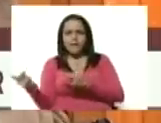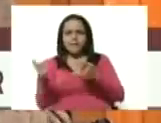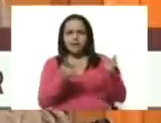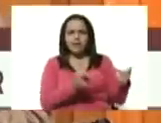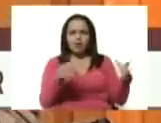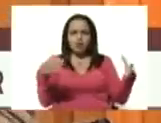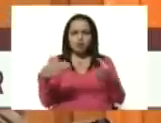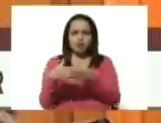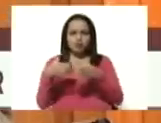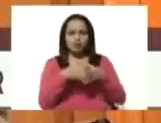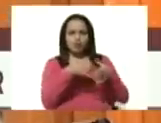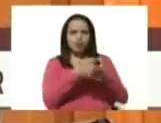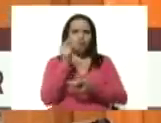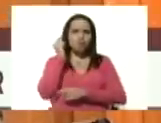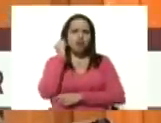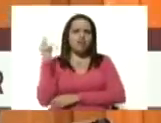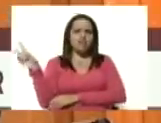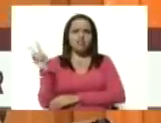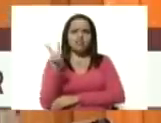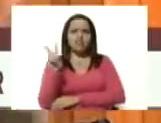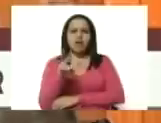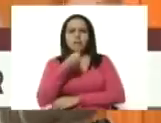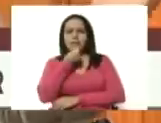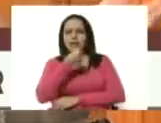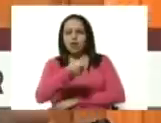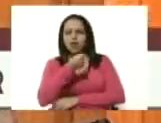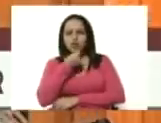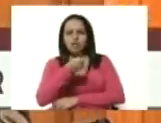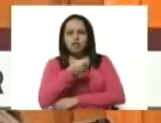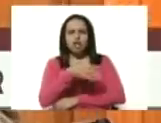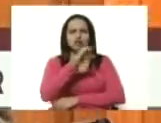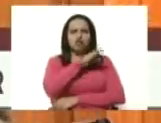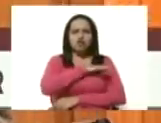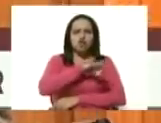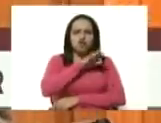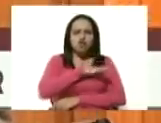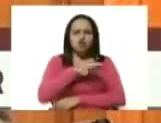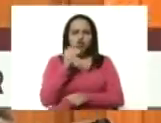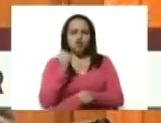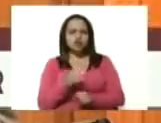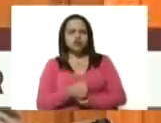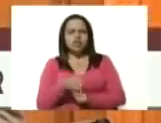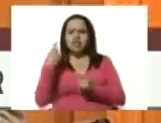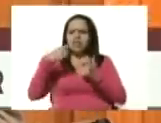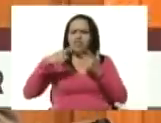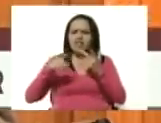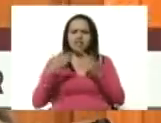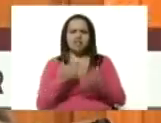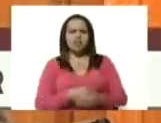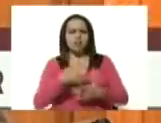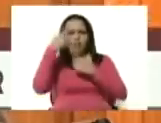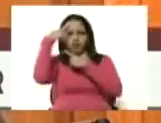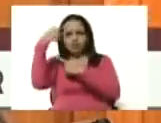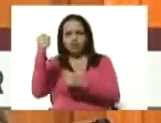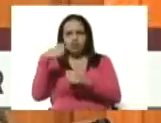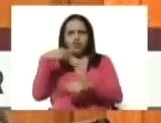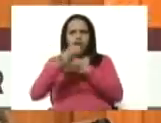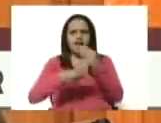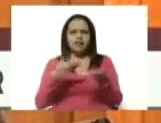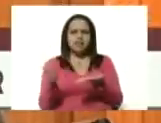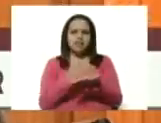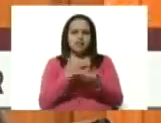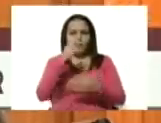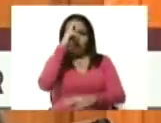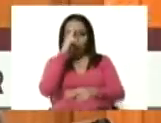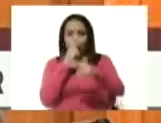un grupo de mujeres venezolanas, periodistas, sociólogas, de varias disciplinas, para hacer ese libro en homenaje